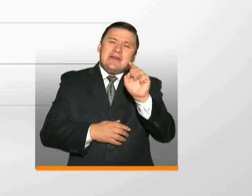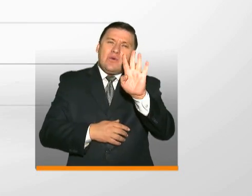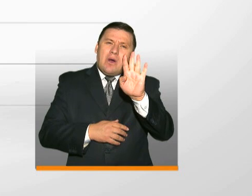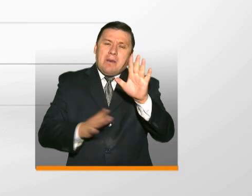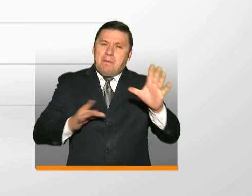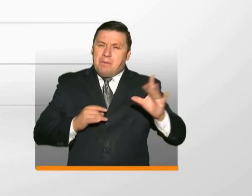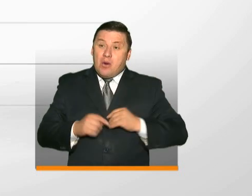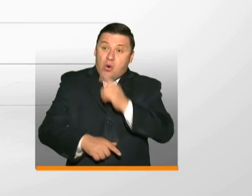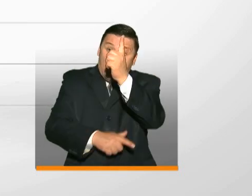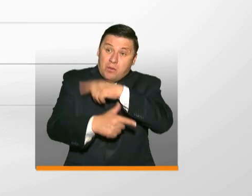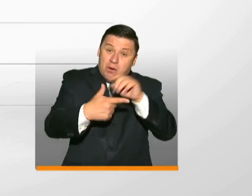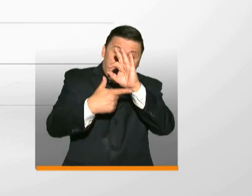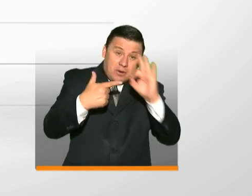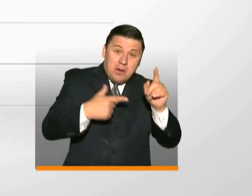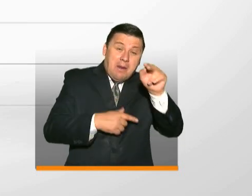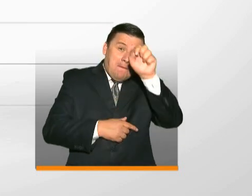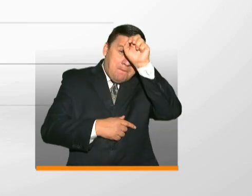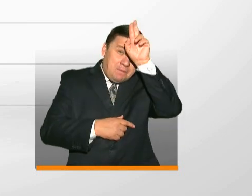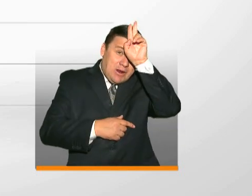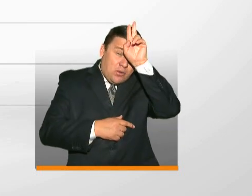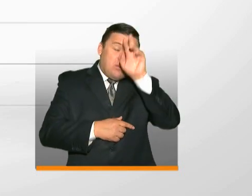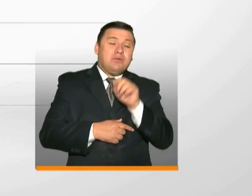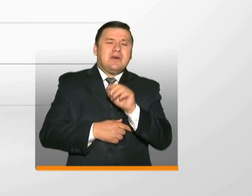5.164 contagios por millón en Perú,